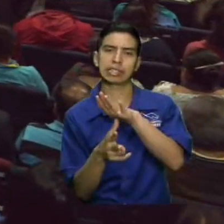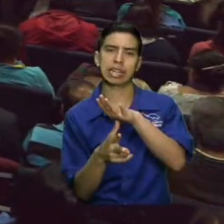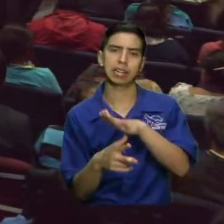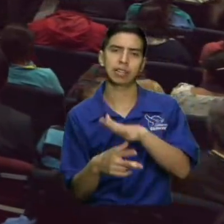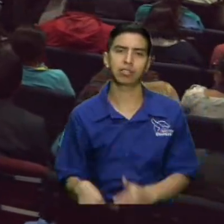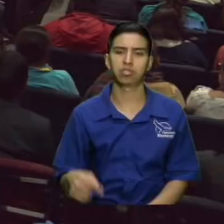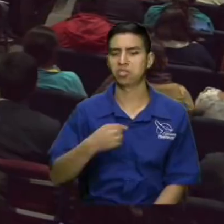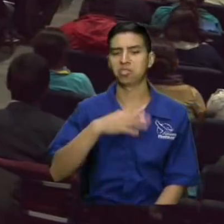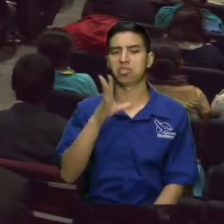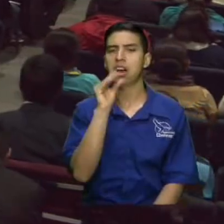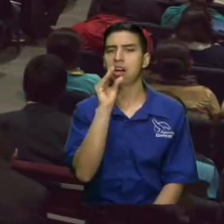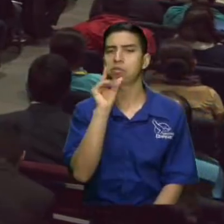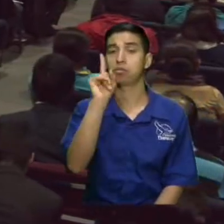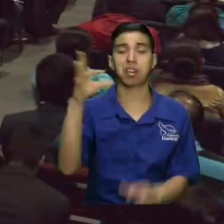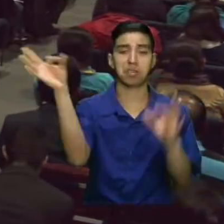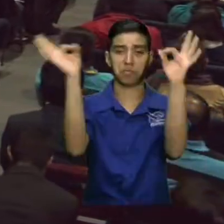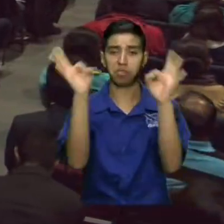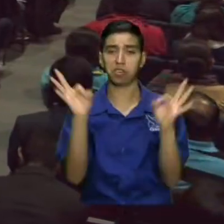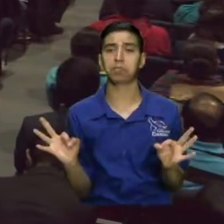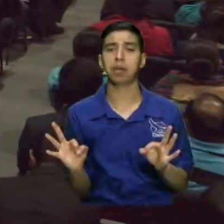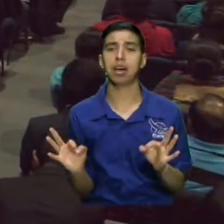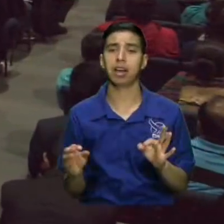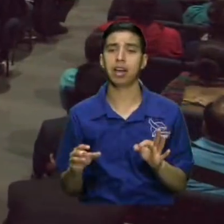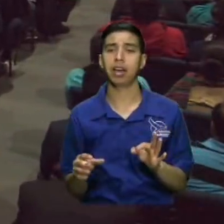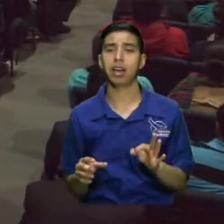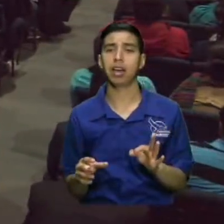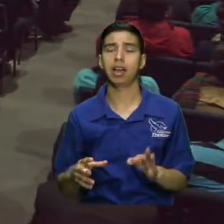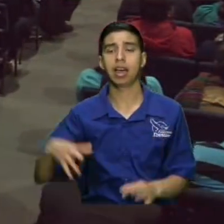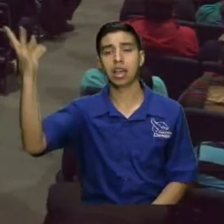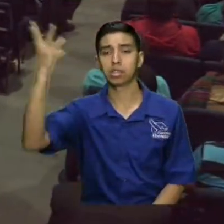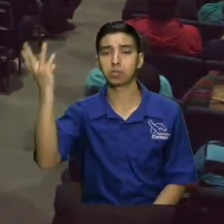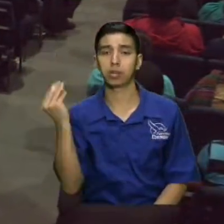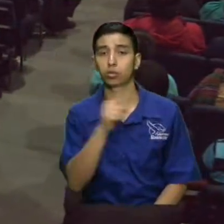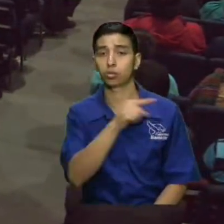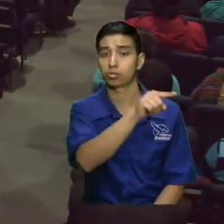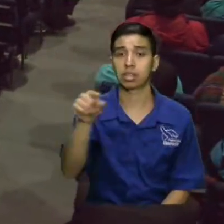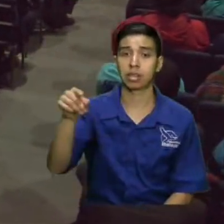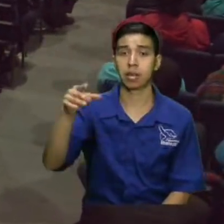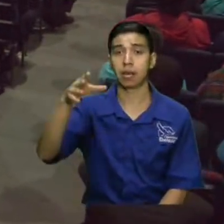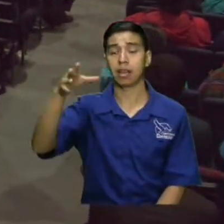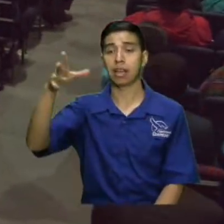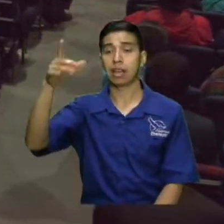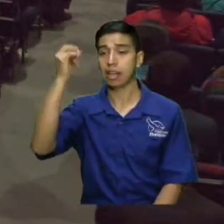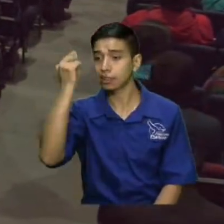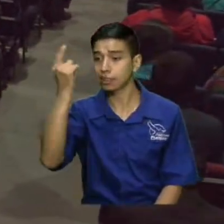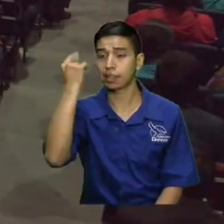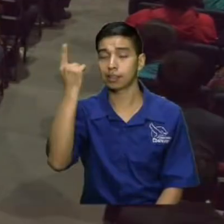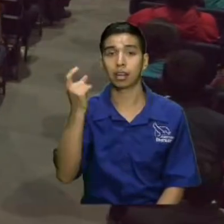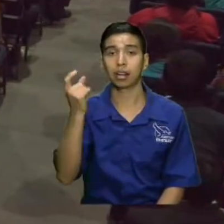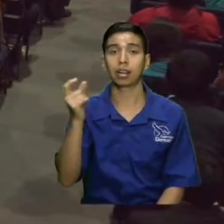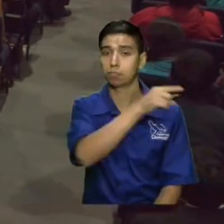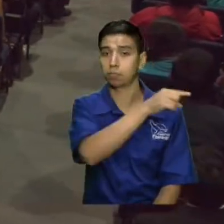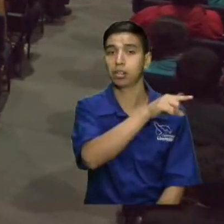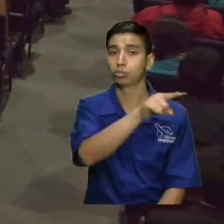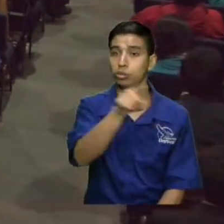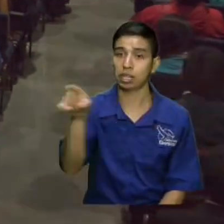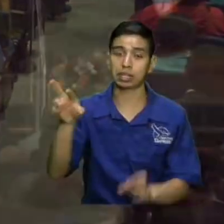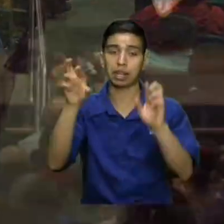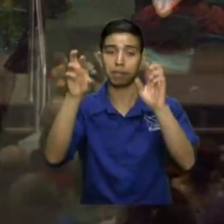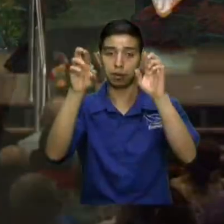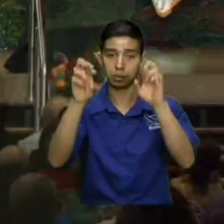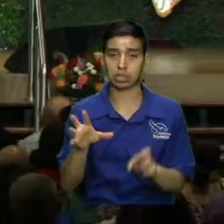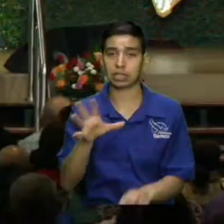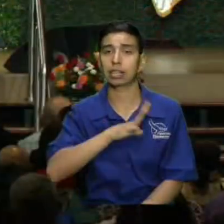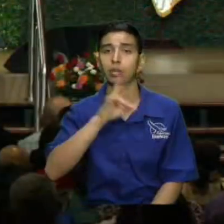hablando en una manera espiritual. Que me comprendan los que tienen su espíritu vivificado.